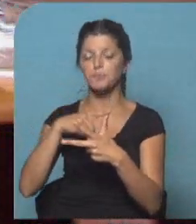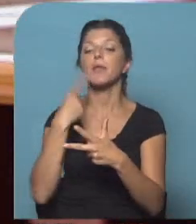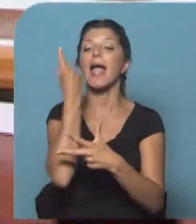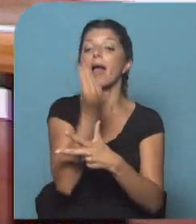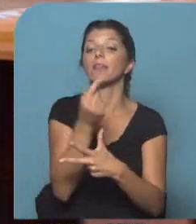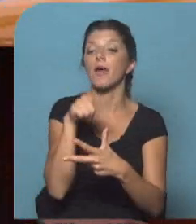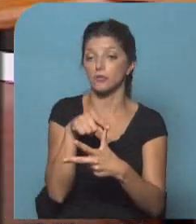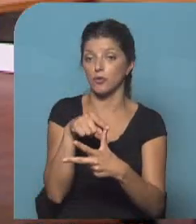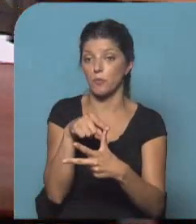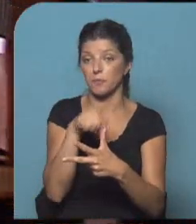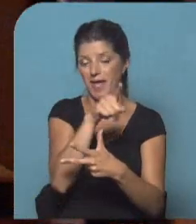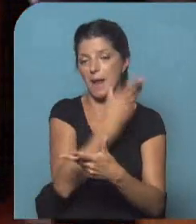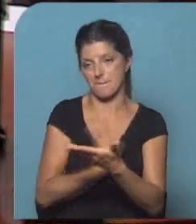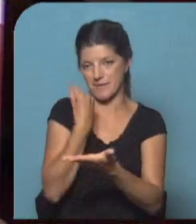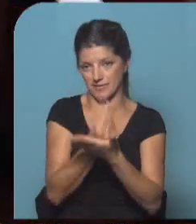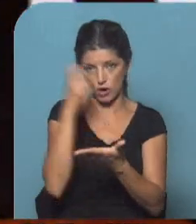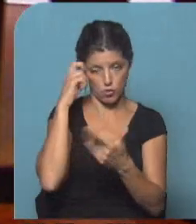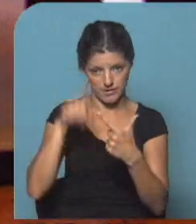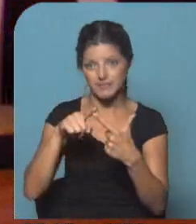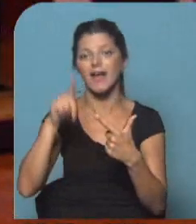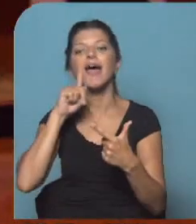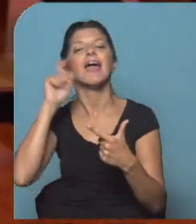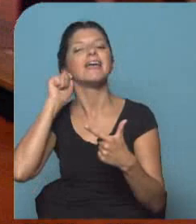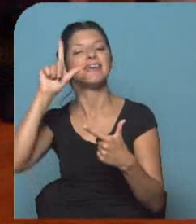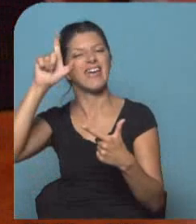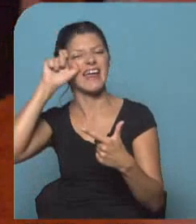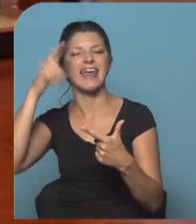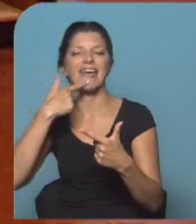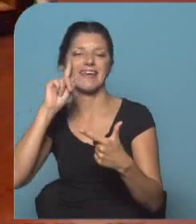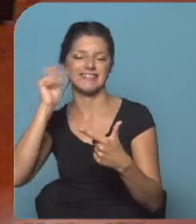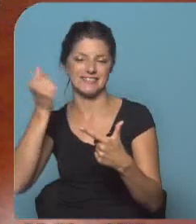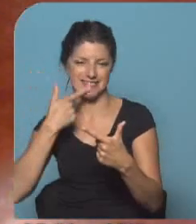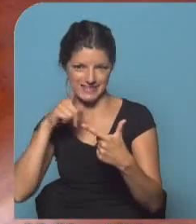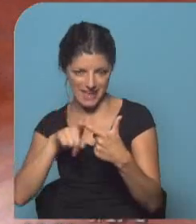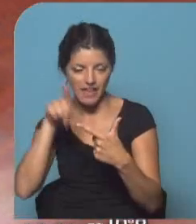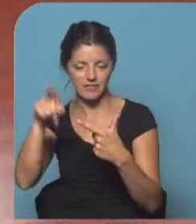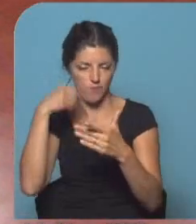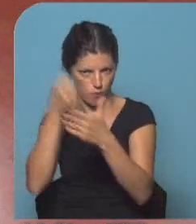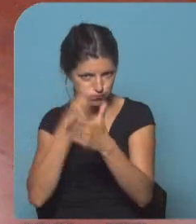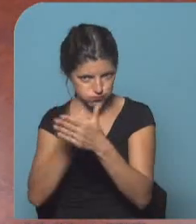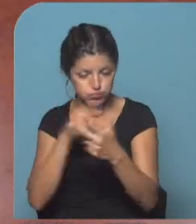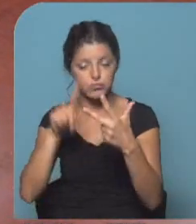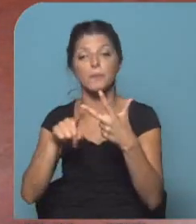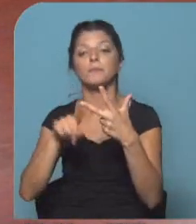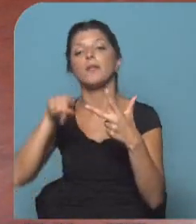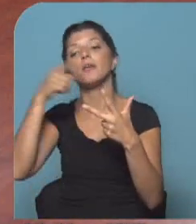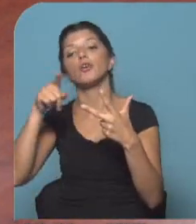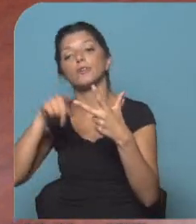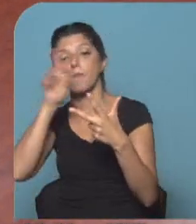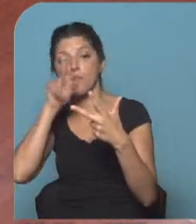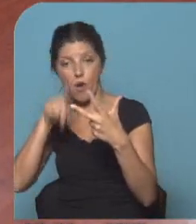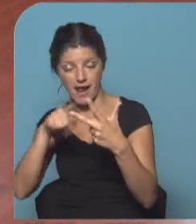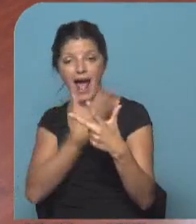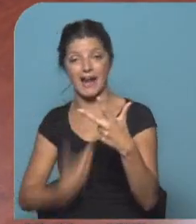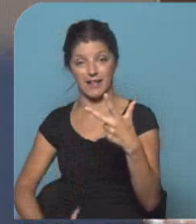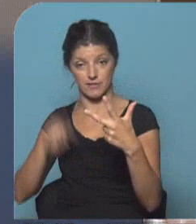candidato a la Generalitat, Pablo Iglesias, que fue el articulador de la estrategia, y Ada Colau, que es la alcaldesa